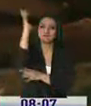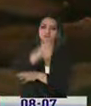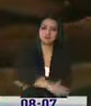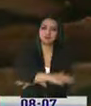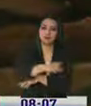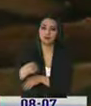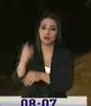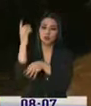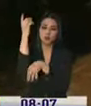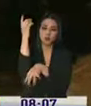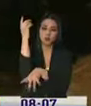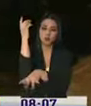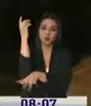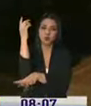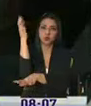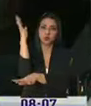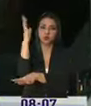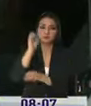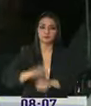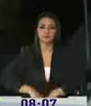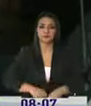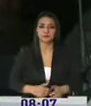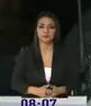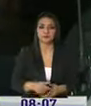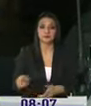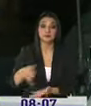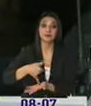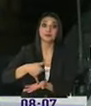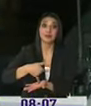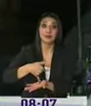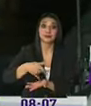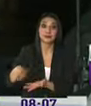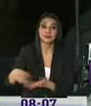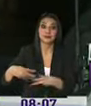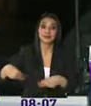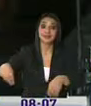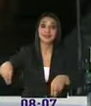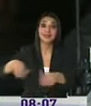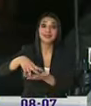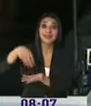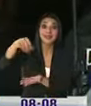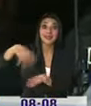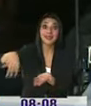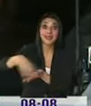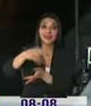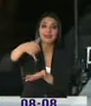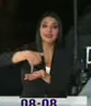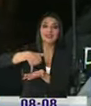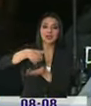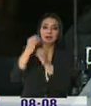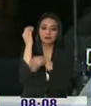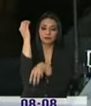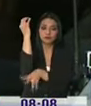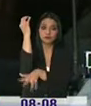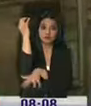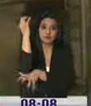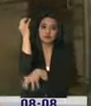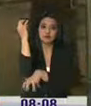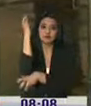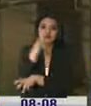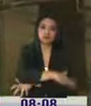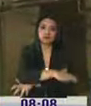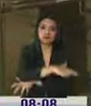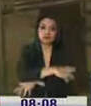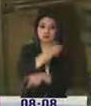habrían incidido para el desplome. Entonces esto procede a desestabilizar la tierra y obviamente las raíces se aflojan y caen los árboles. Por